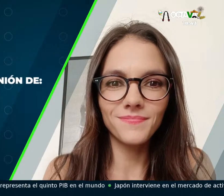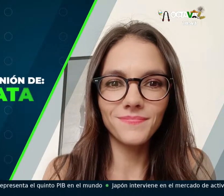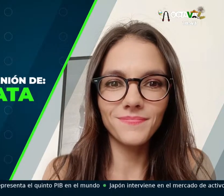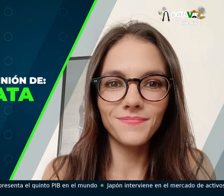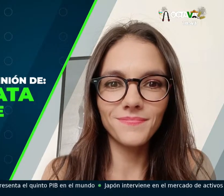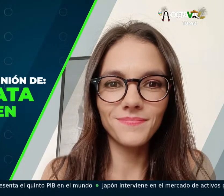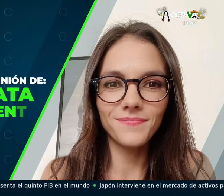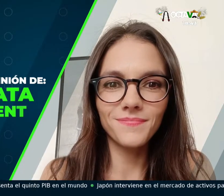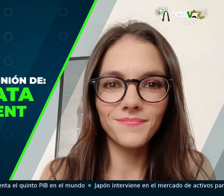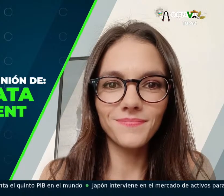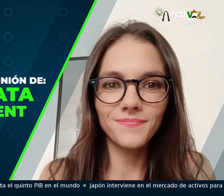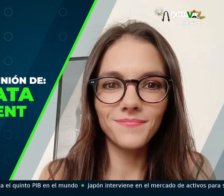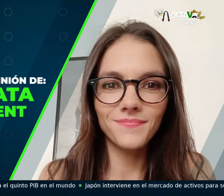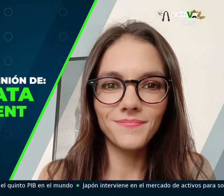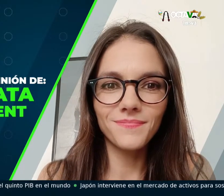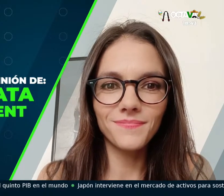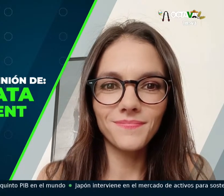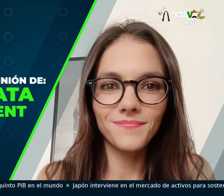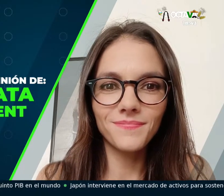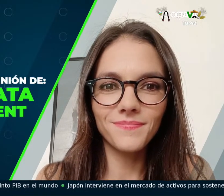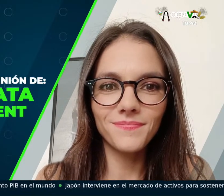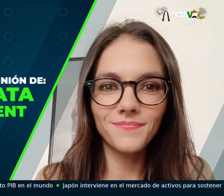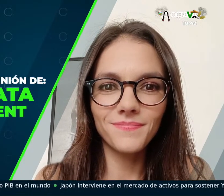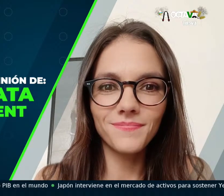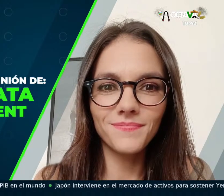la opinión de Renata Turrent.